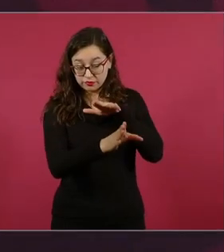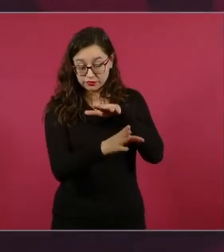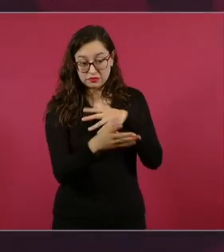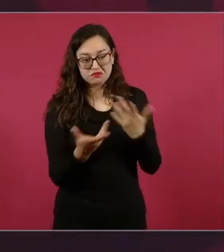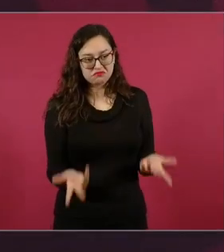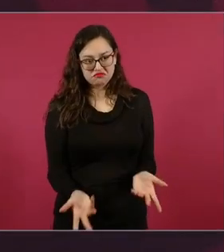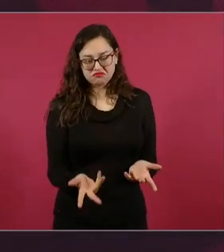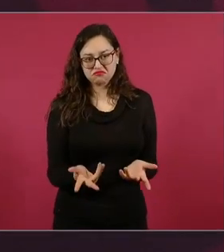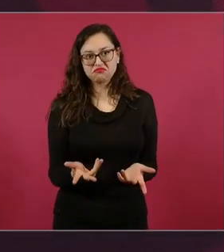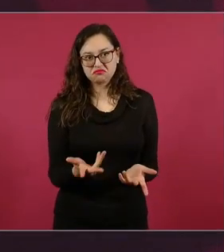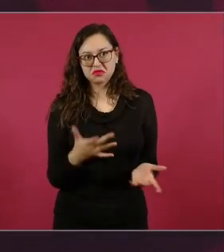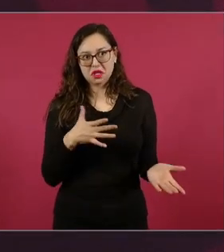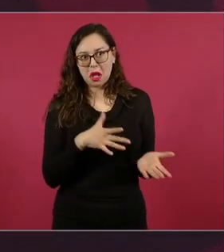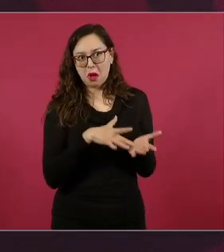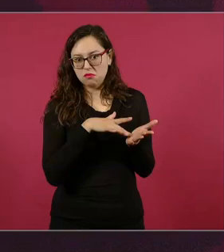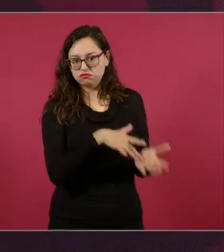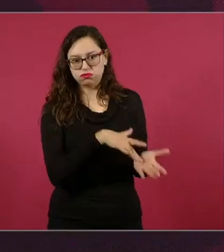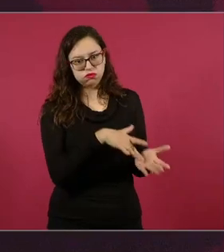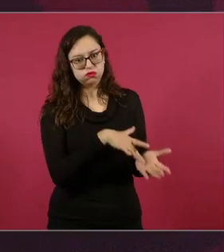migrantes.